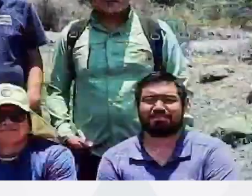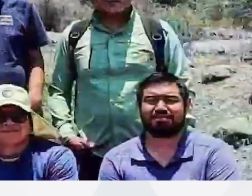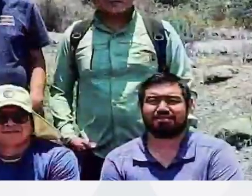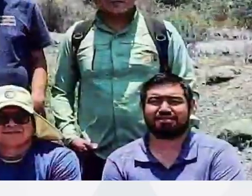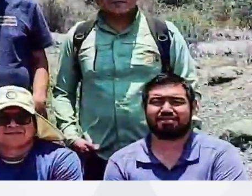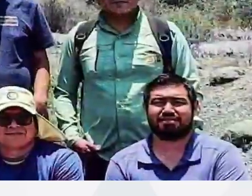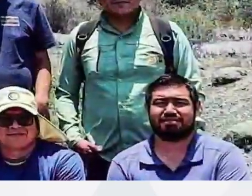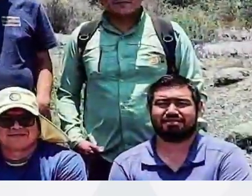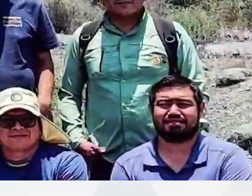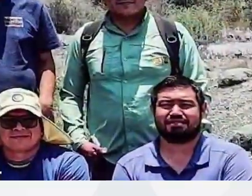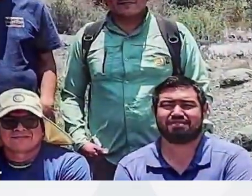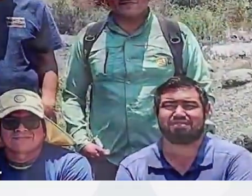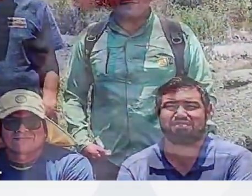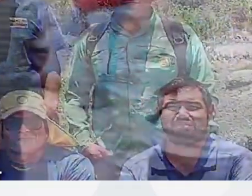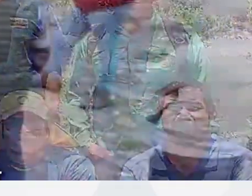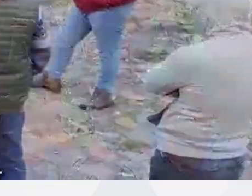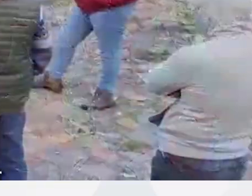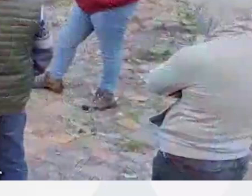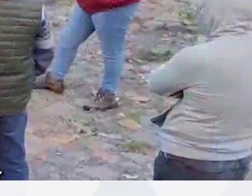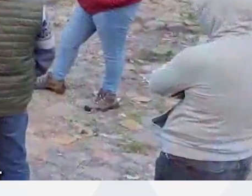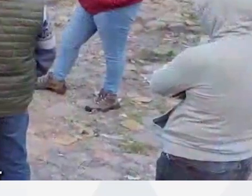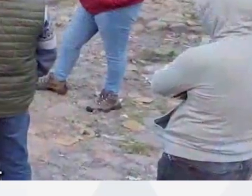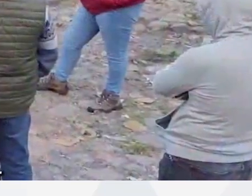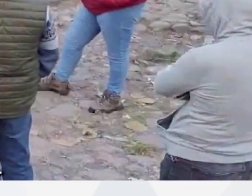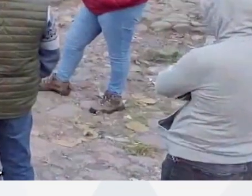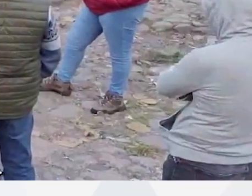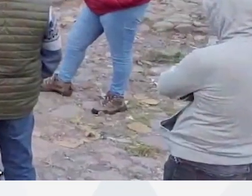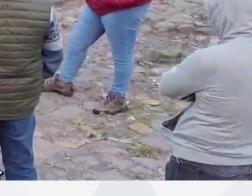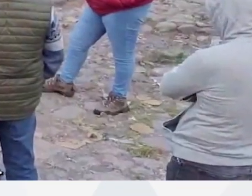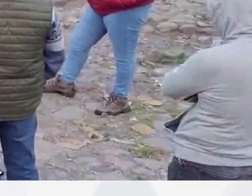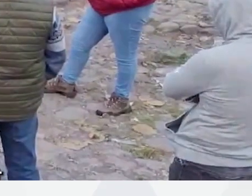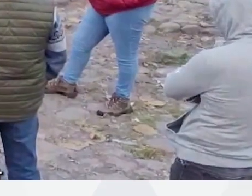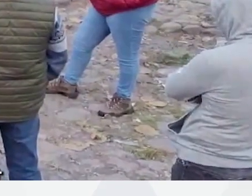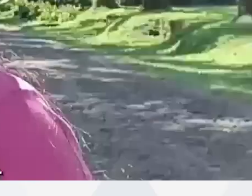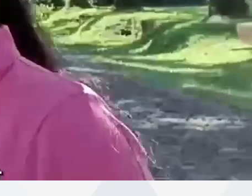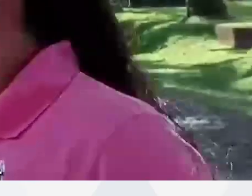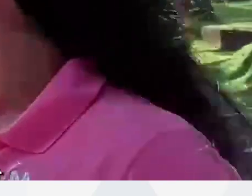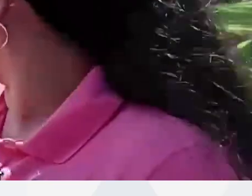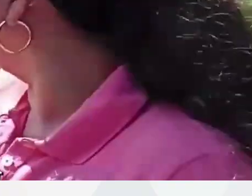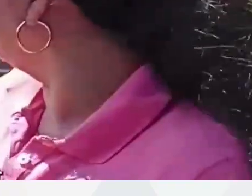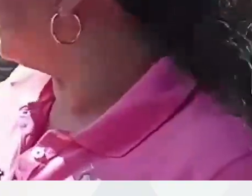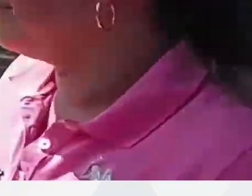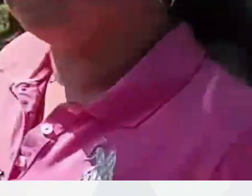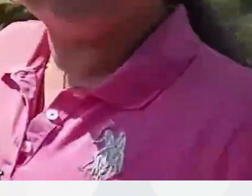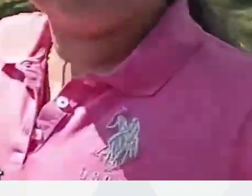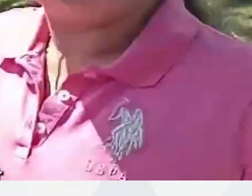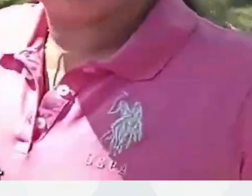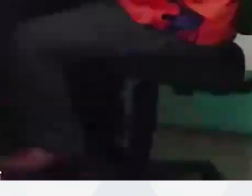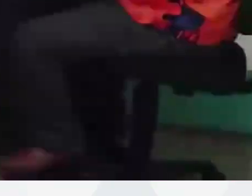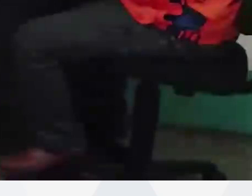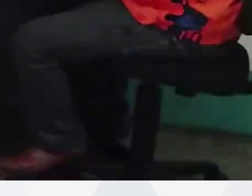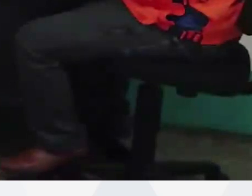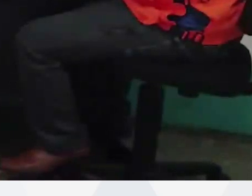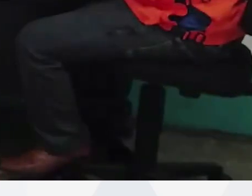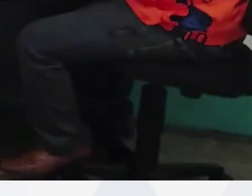y nos dirigimos al lado de arriba. De hecho, acá está un rótulo de señalización que dice ruta de